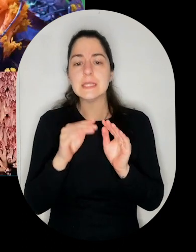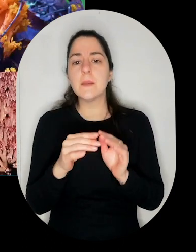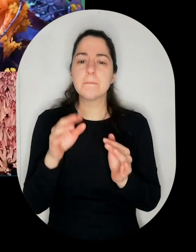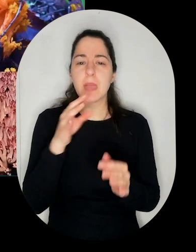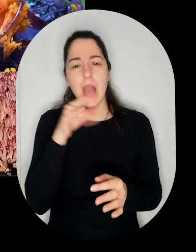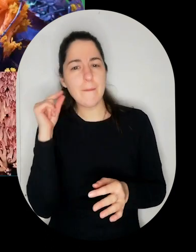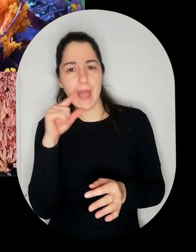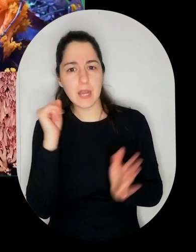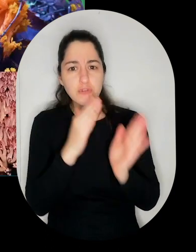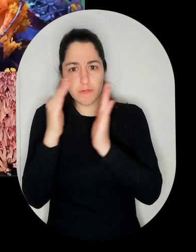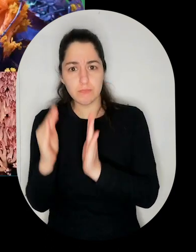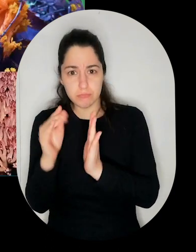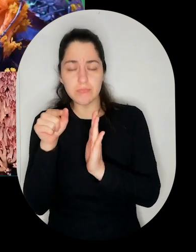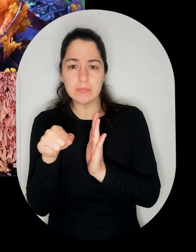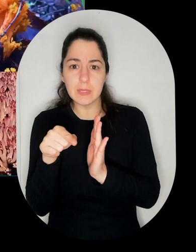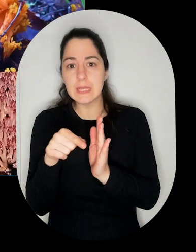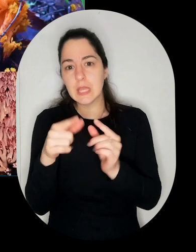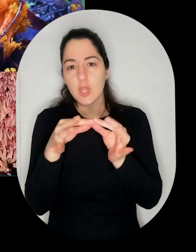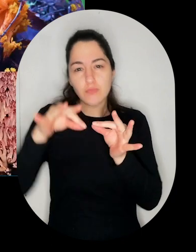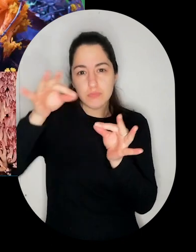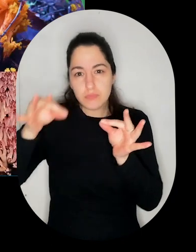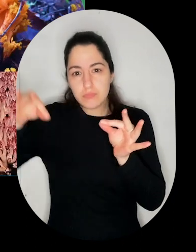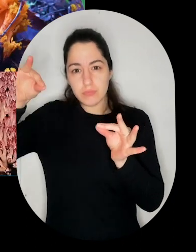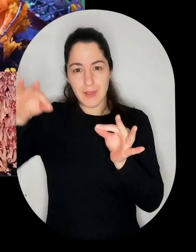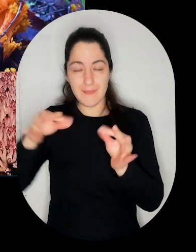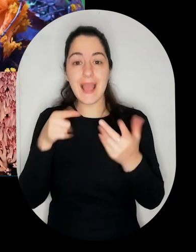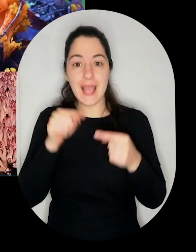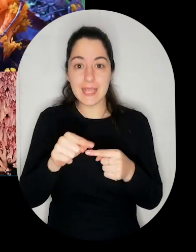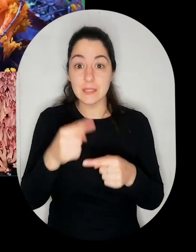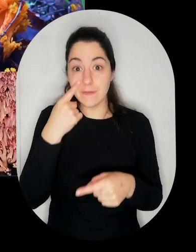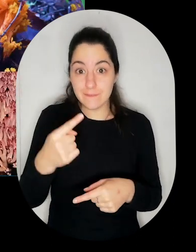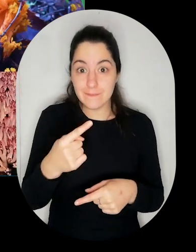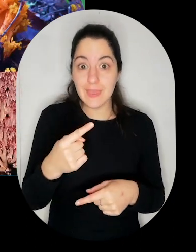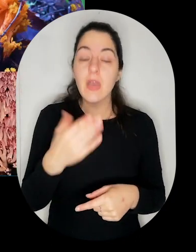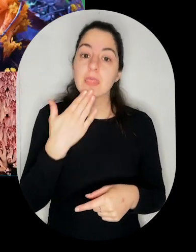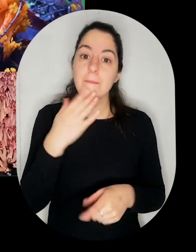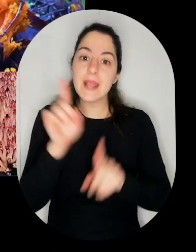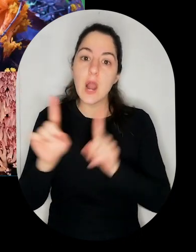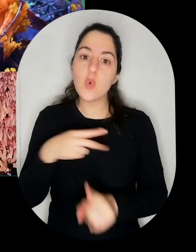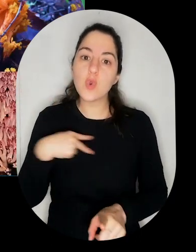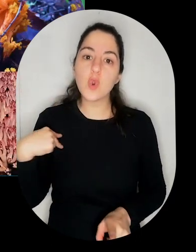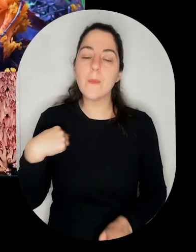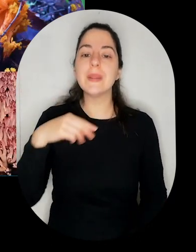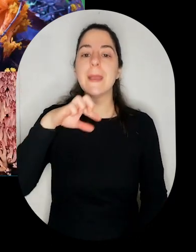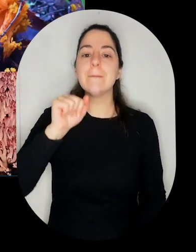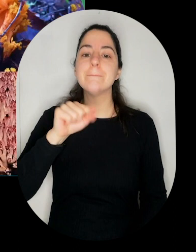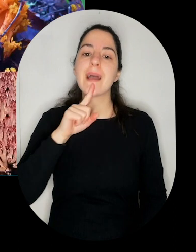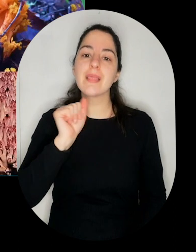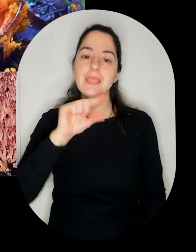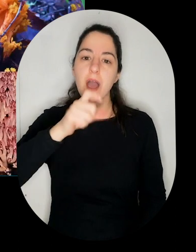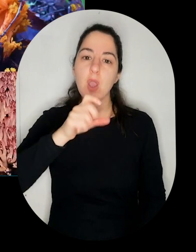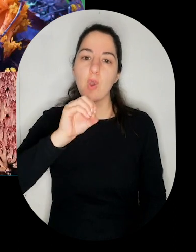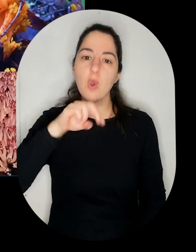Arribita ramaria flava de un color más amarillo y generalmente ramas más alargadas. Y actualmente se ha descrito también ramaria patagónica de color amarillo